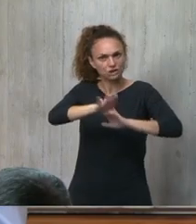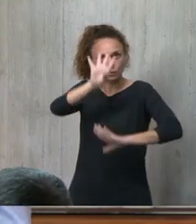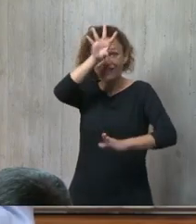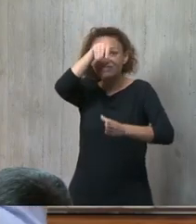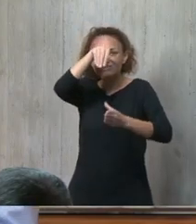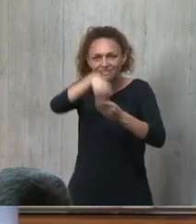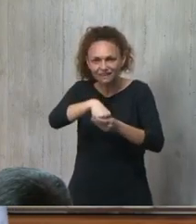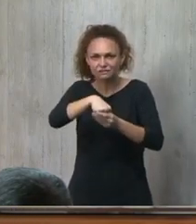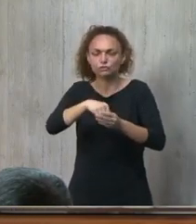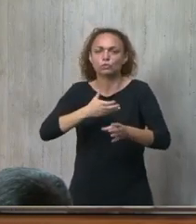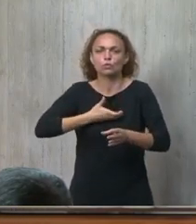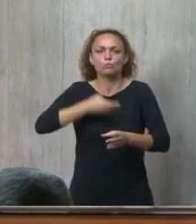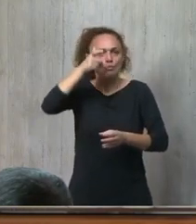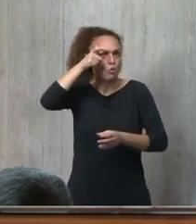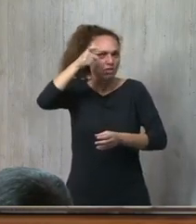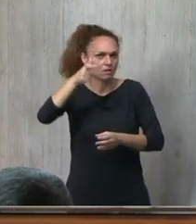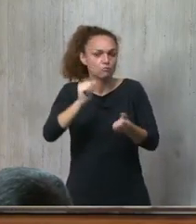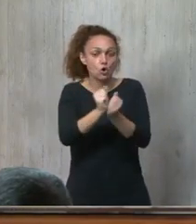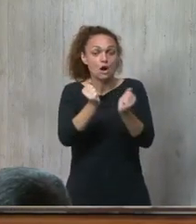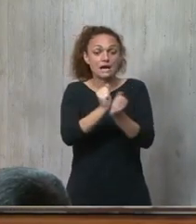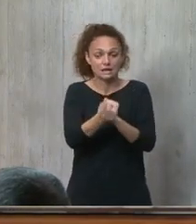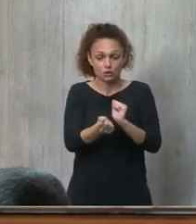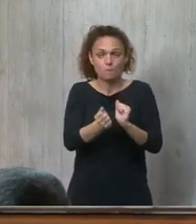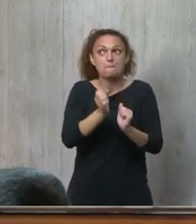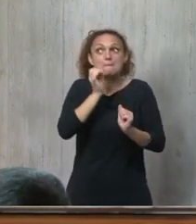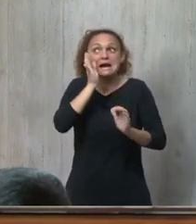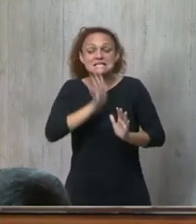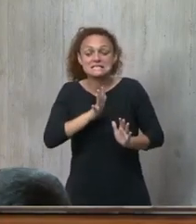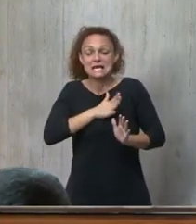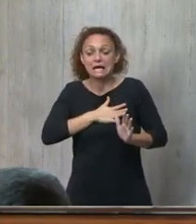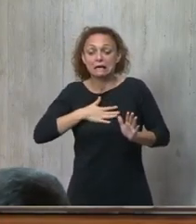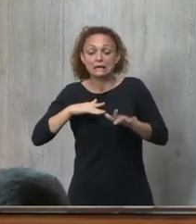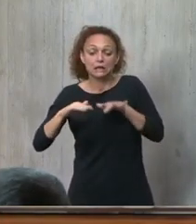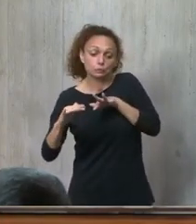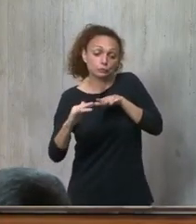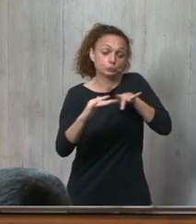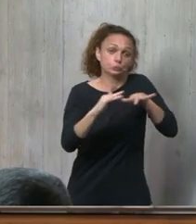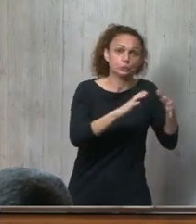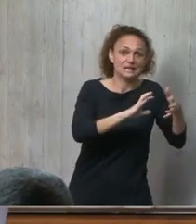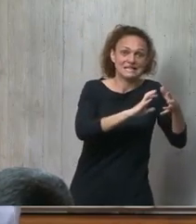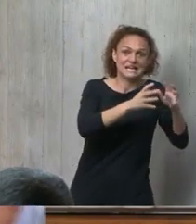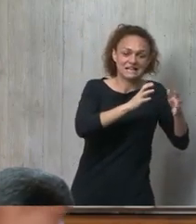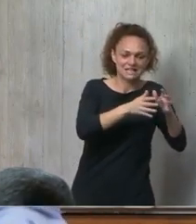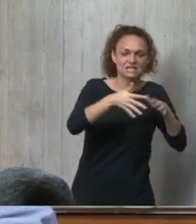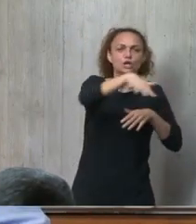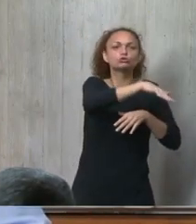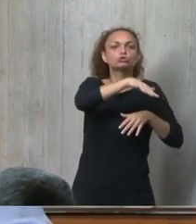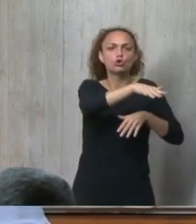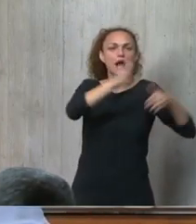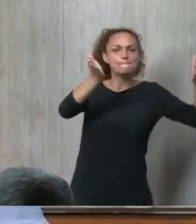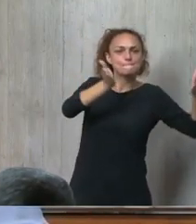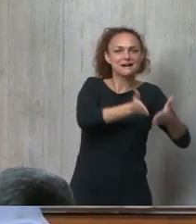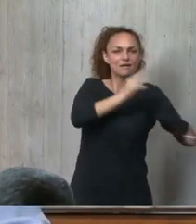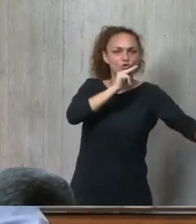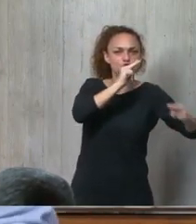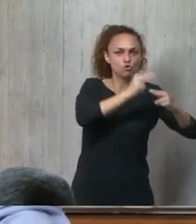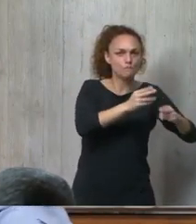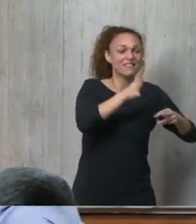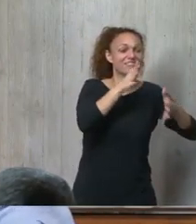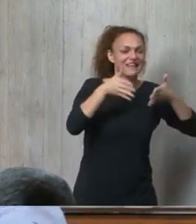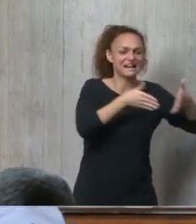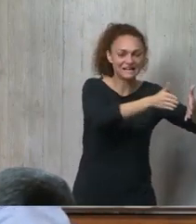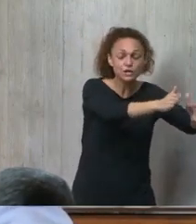Parece que ha querido acercarse un poquito a Granadilla en el arranque del barranco del río, pero seguimos en el término municipal de Arico,